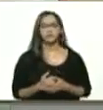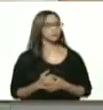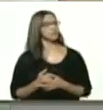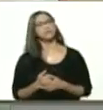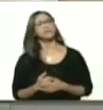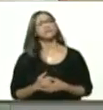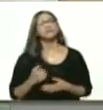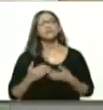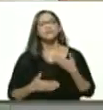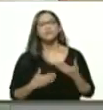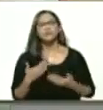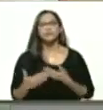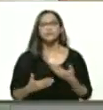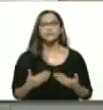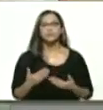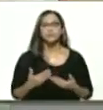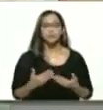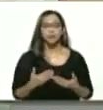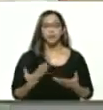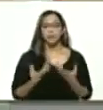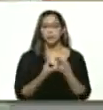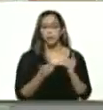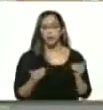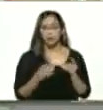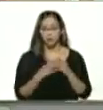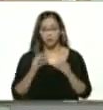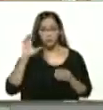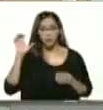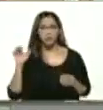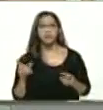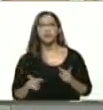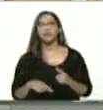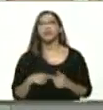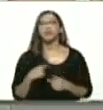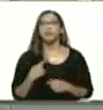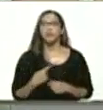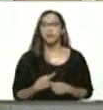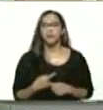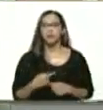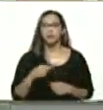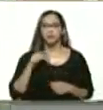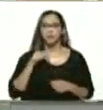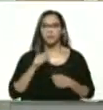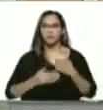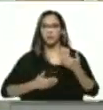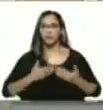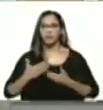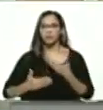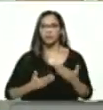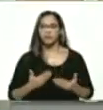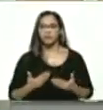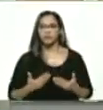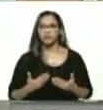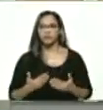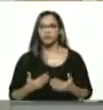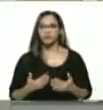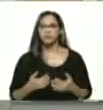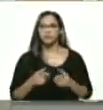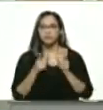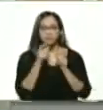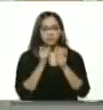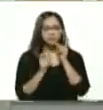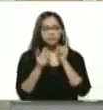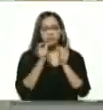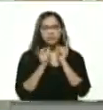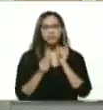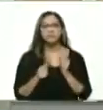democrático de un partido por el por el país porque luego estamos en ese proceso se verifica un quórum nosotros hemos